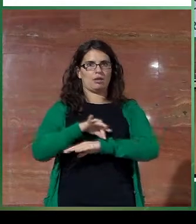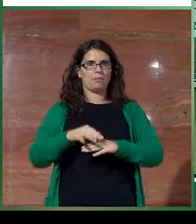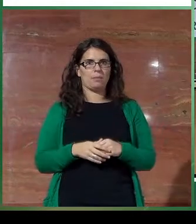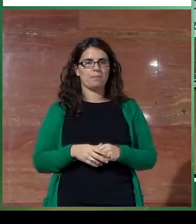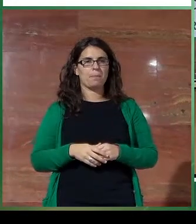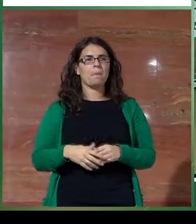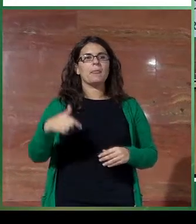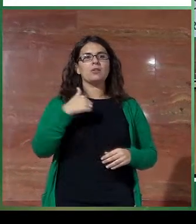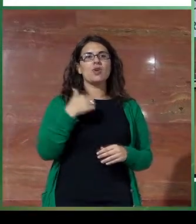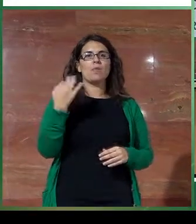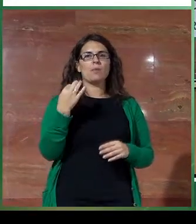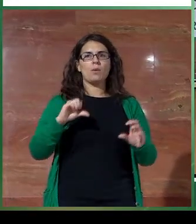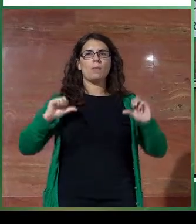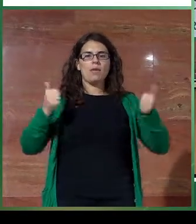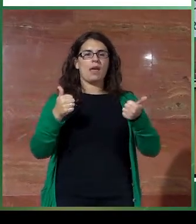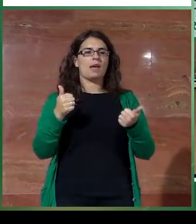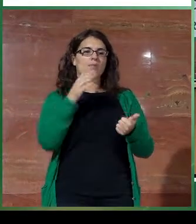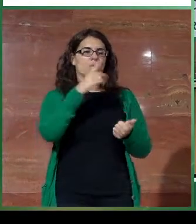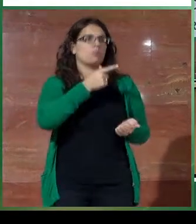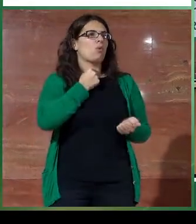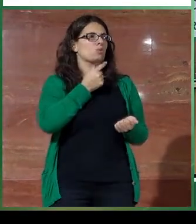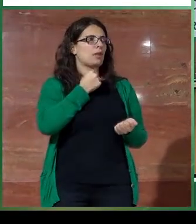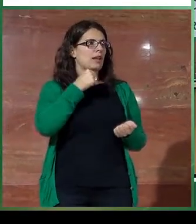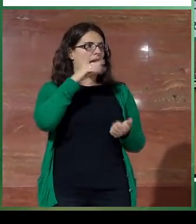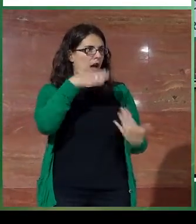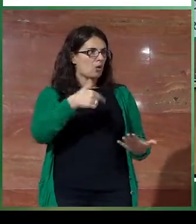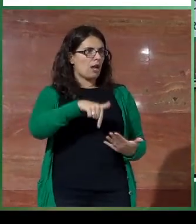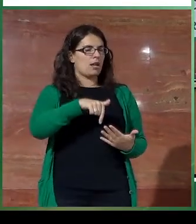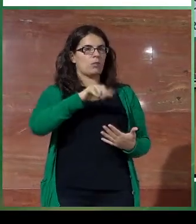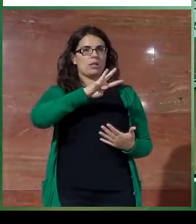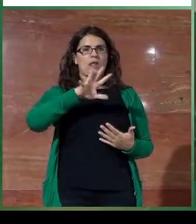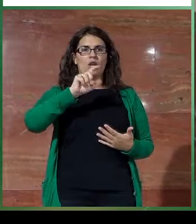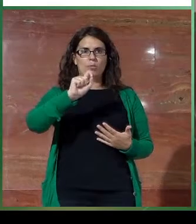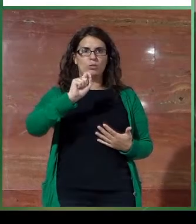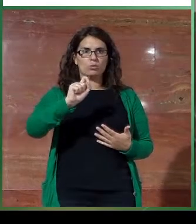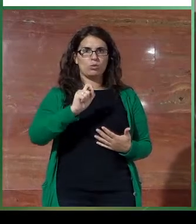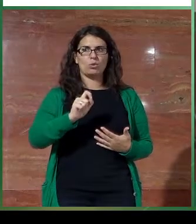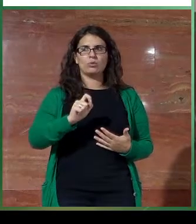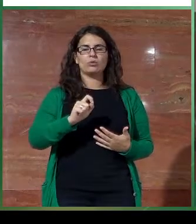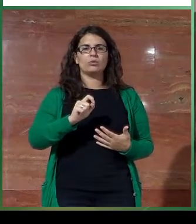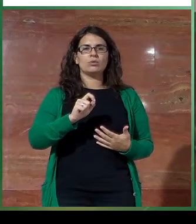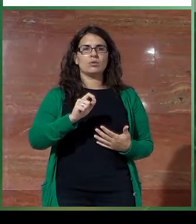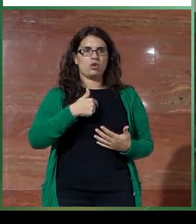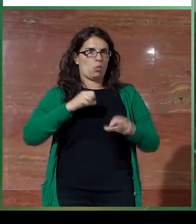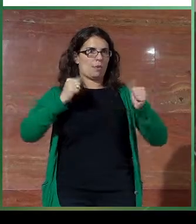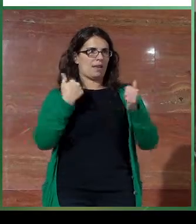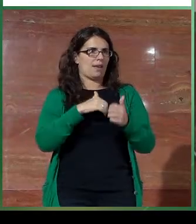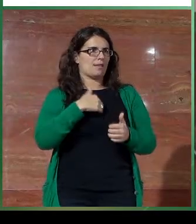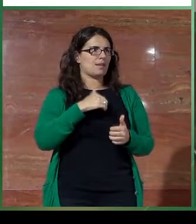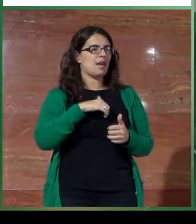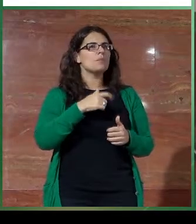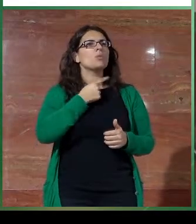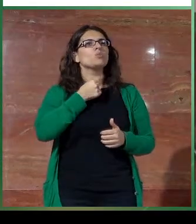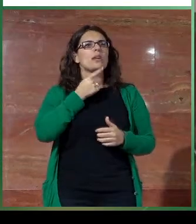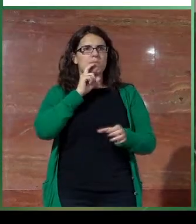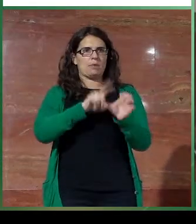tengo que empezar, yo diría que a mí me gustaría que estos 3 cuartos de hora que tenemos por delante, que voy a empezar a contabilizar ya, fuesen